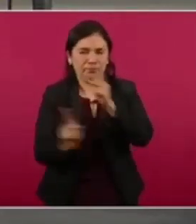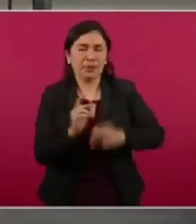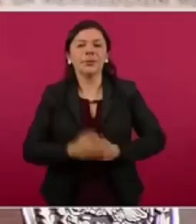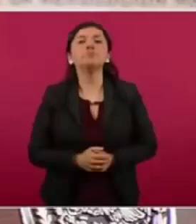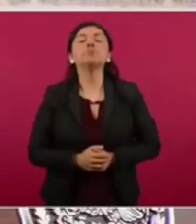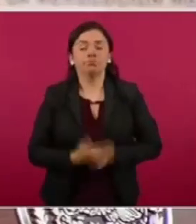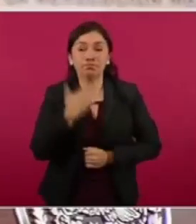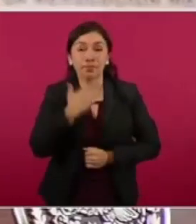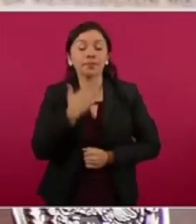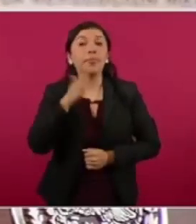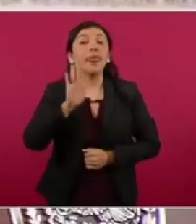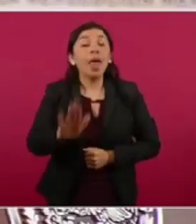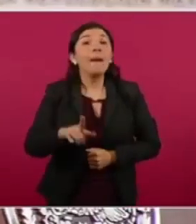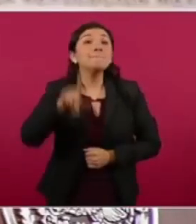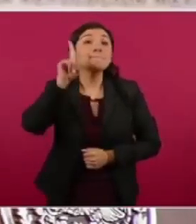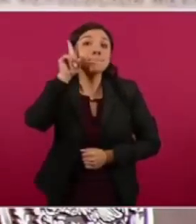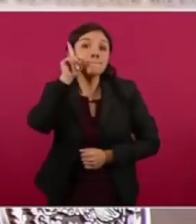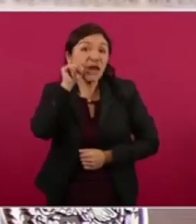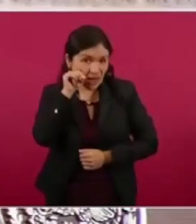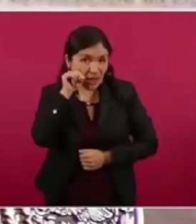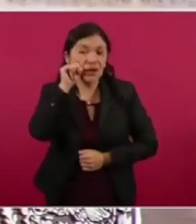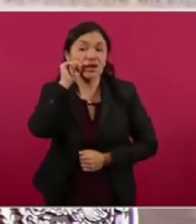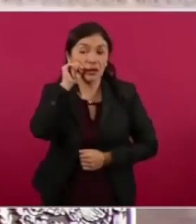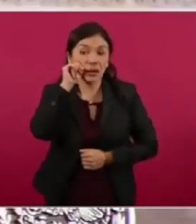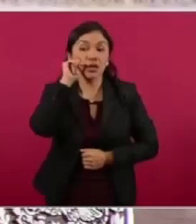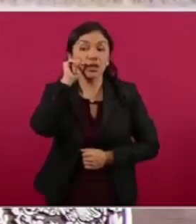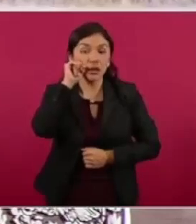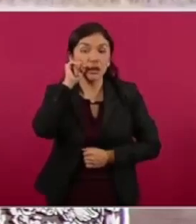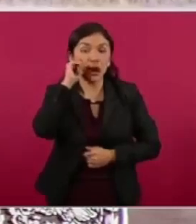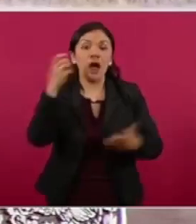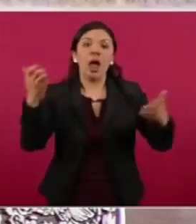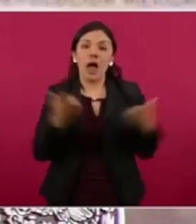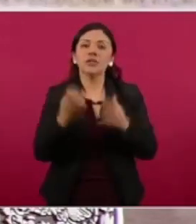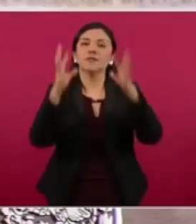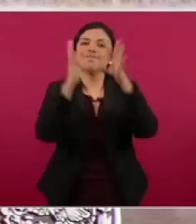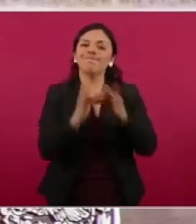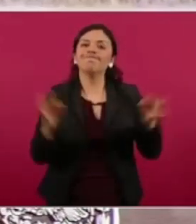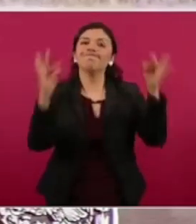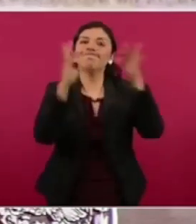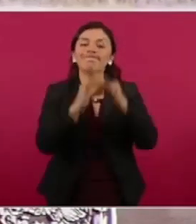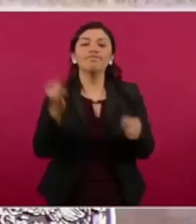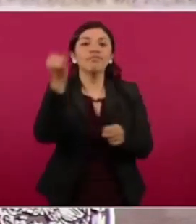mañana va a dar un informe